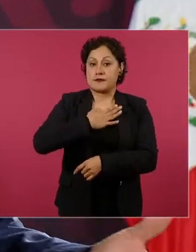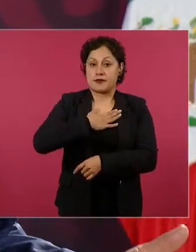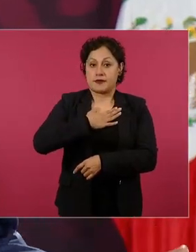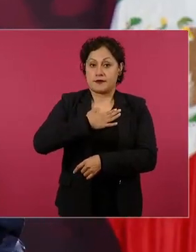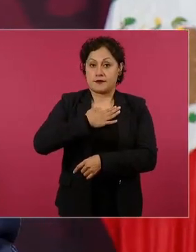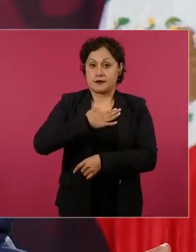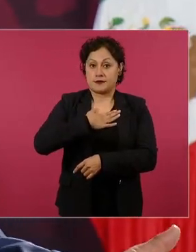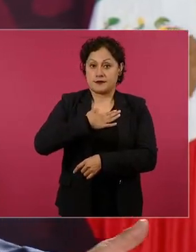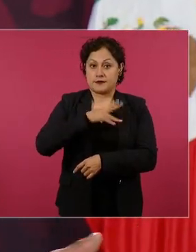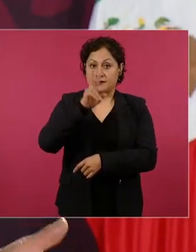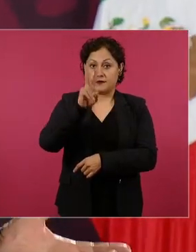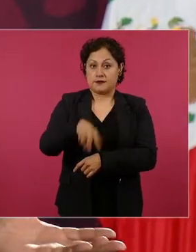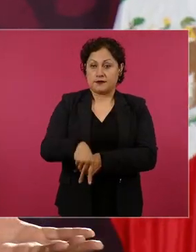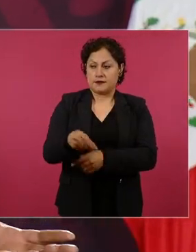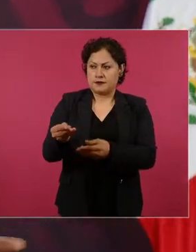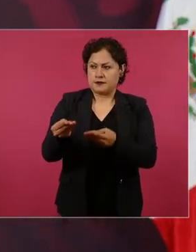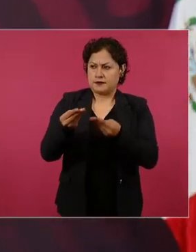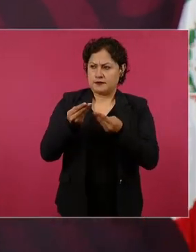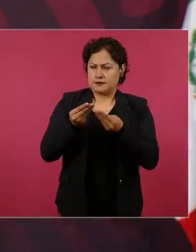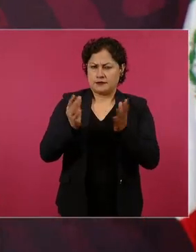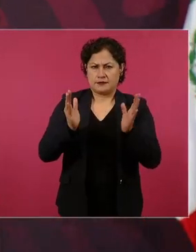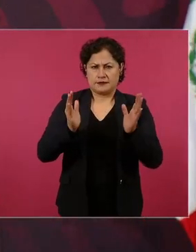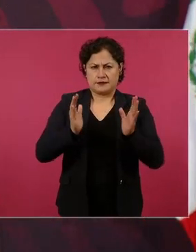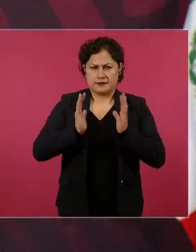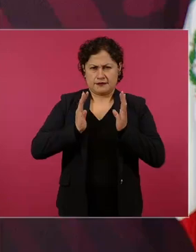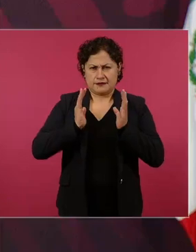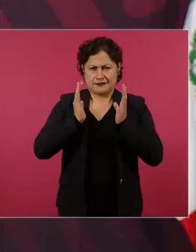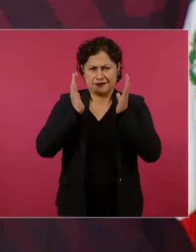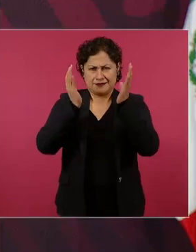me sorprendió, ¿no? ¿Cómo?